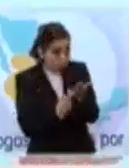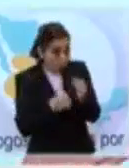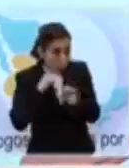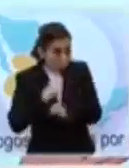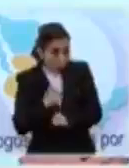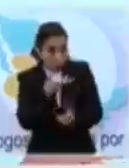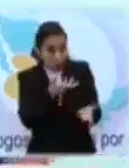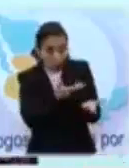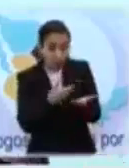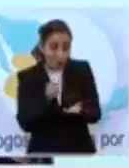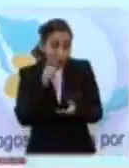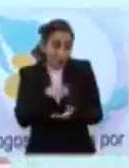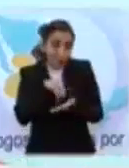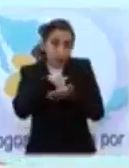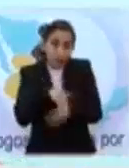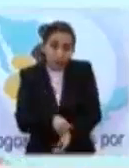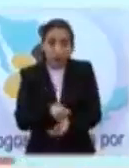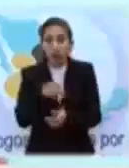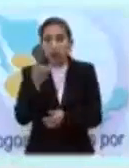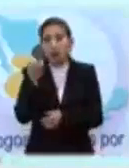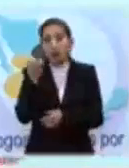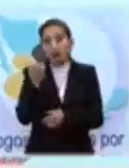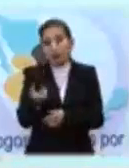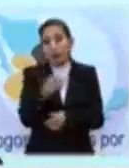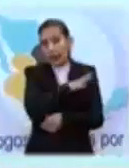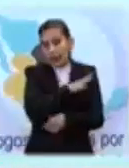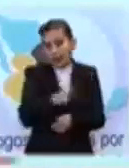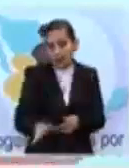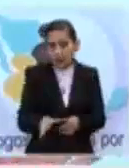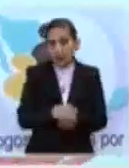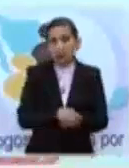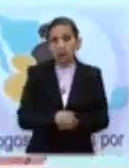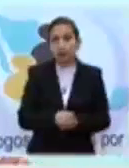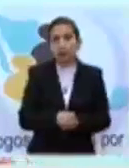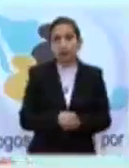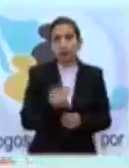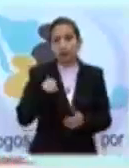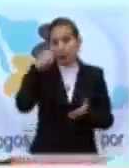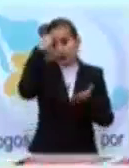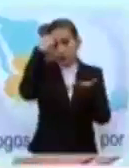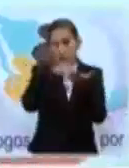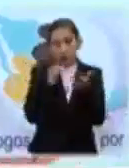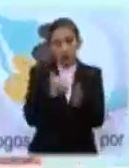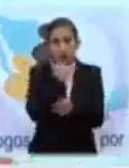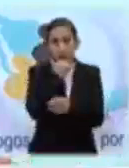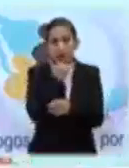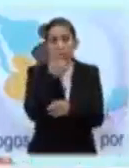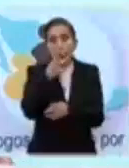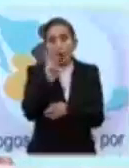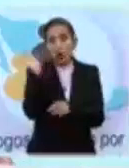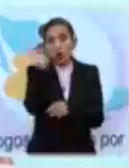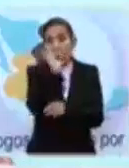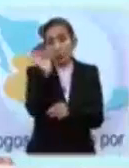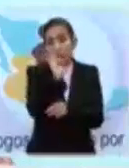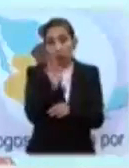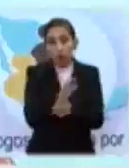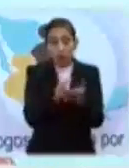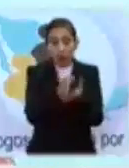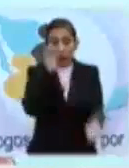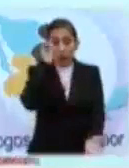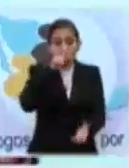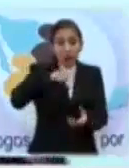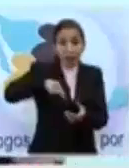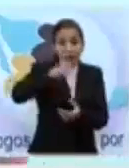públicas puede tener sus riesgos. Además de que, en general, y creo aquí no equivocarme, pero podrá haber excepciones, la gran mayoría